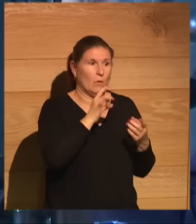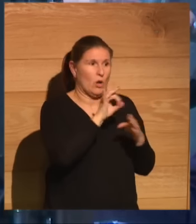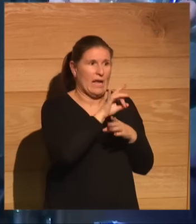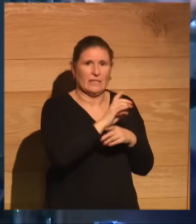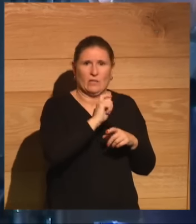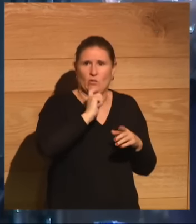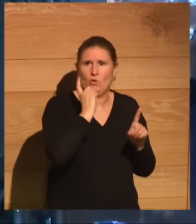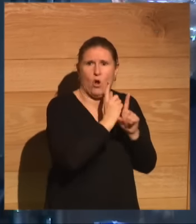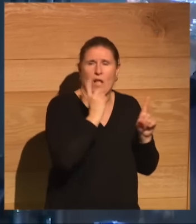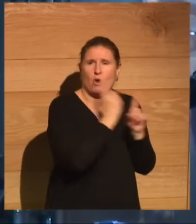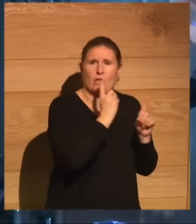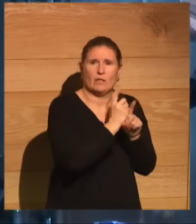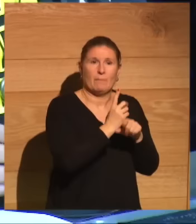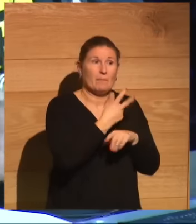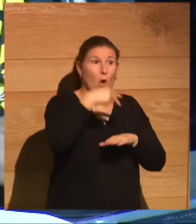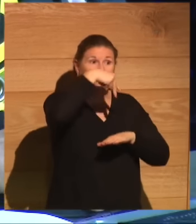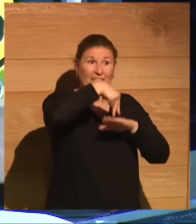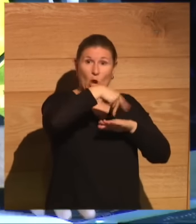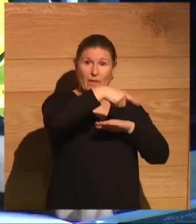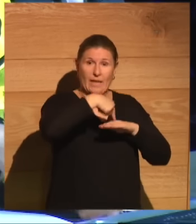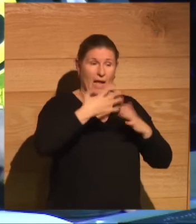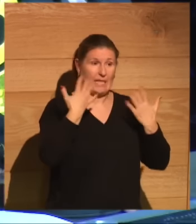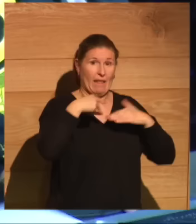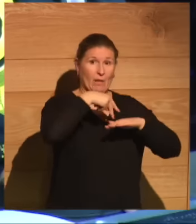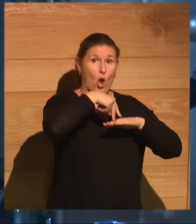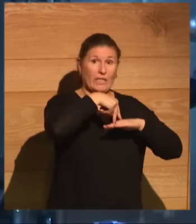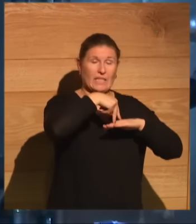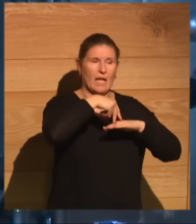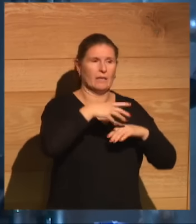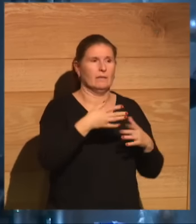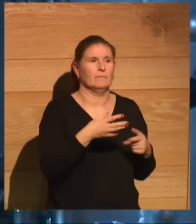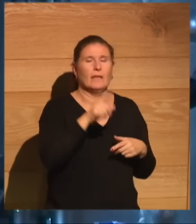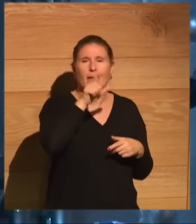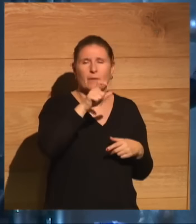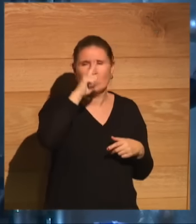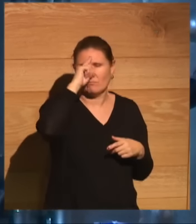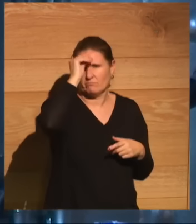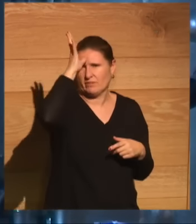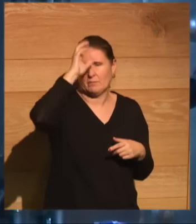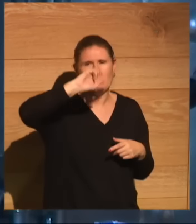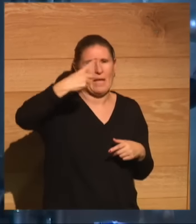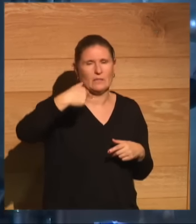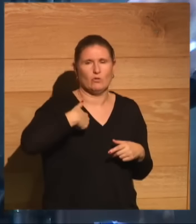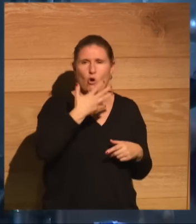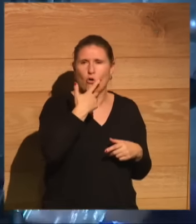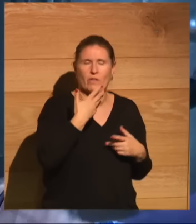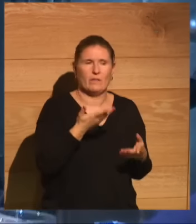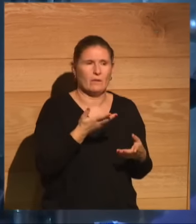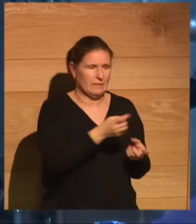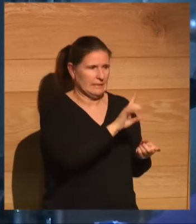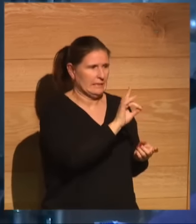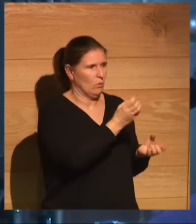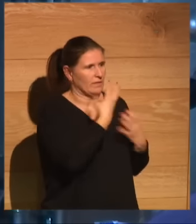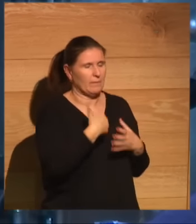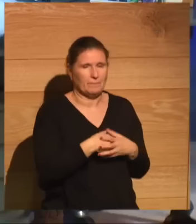Las personas... El señor de la cornisa estaba el... 50.000. La persona más sabia que yo conocí en mi vida escribió... Sí, cuéntame.